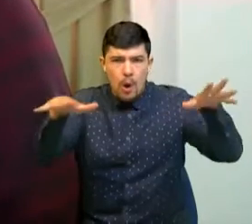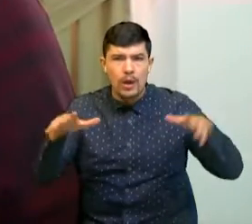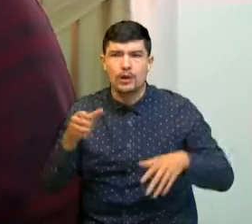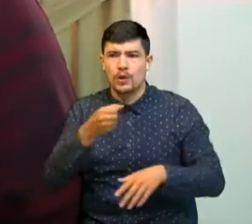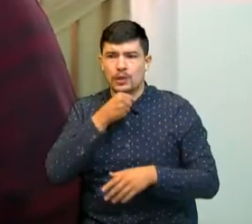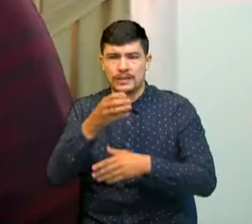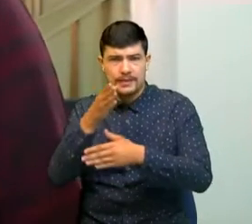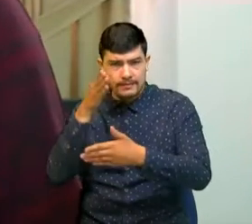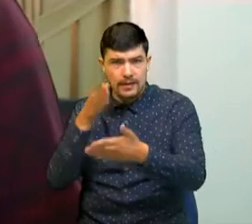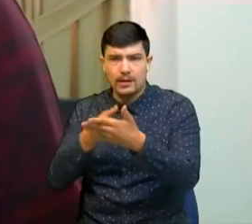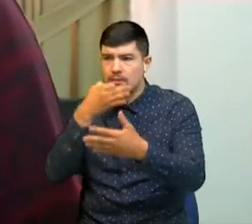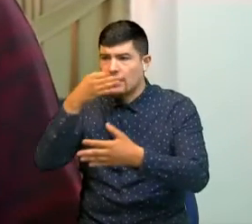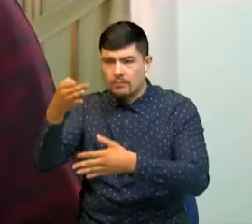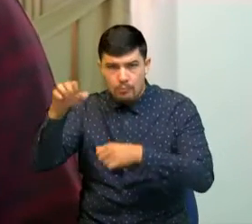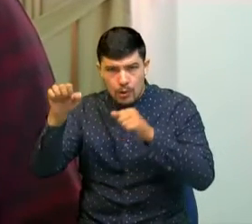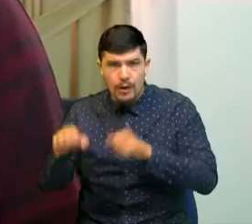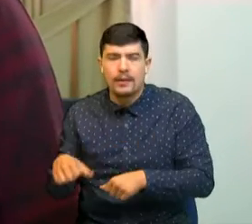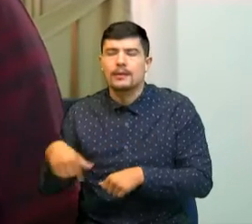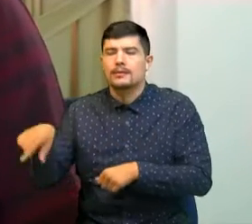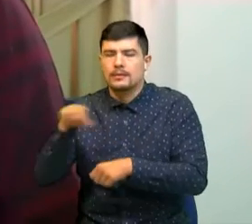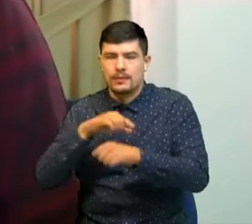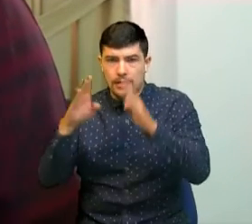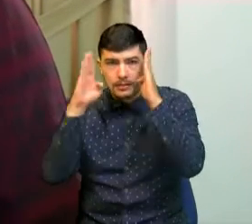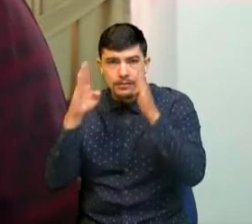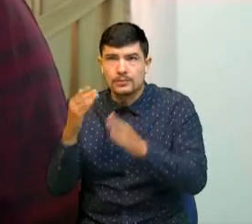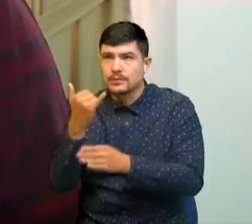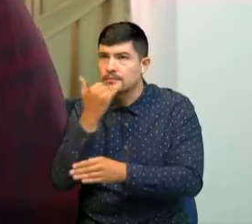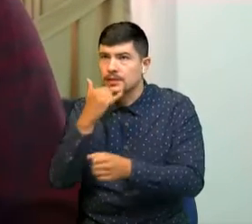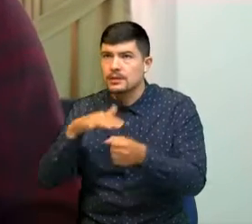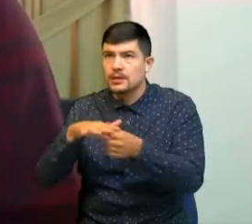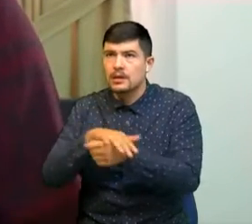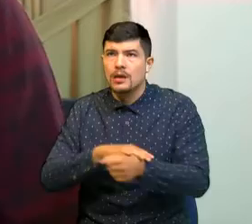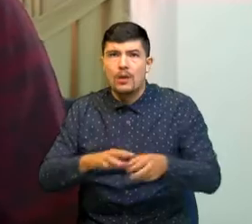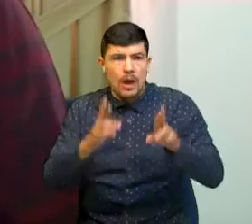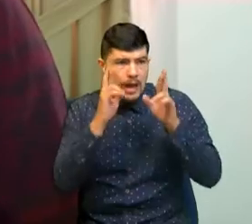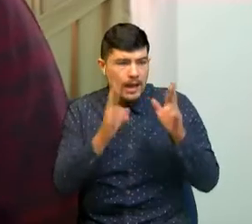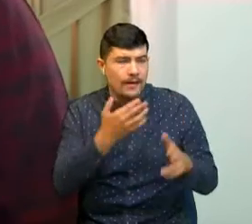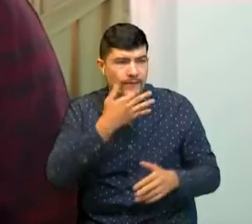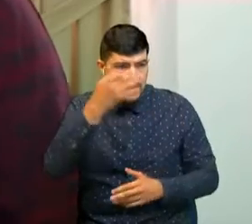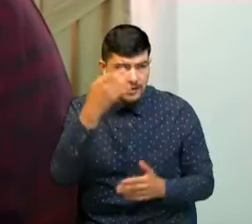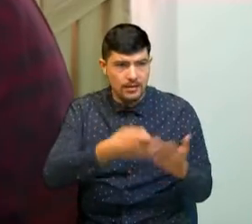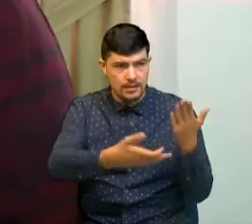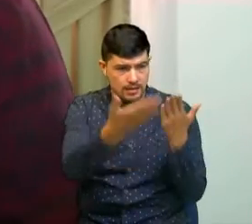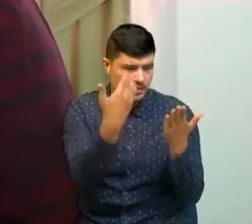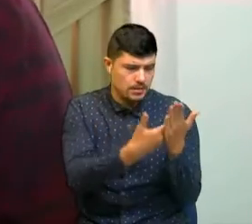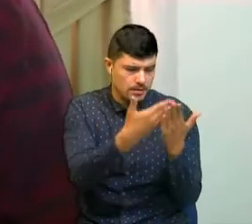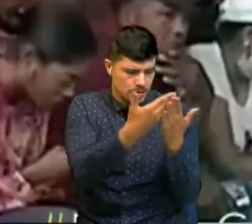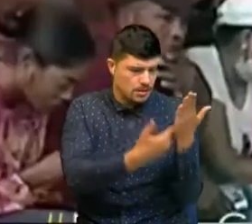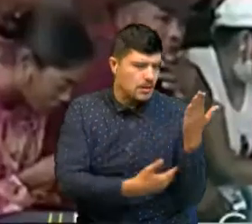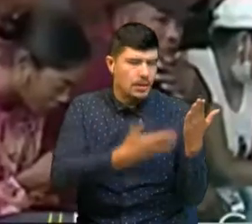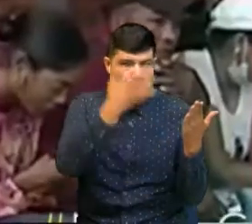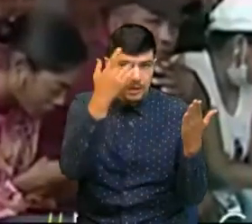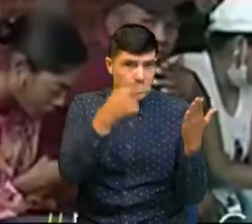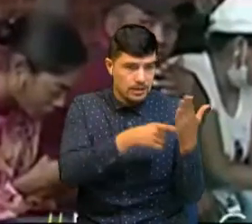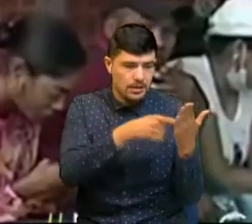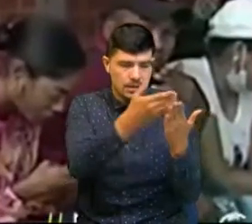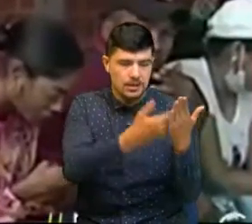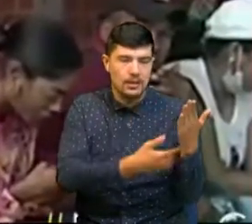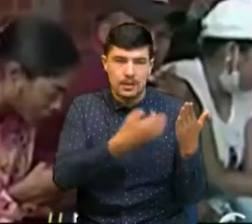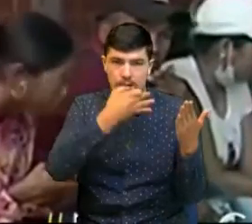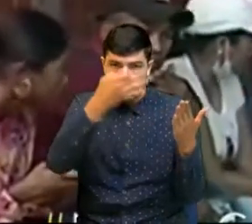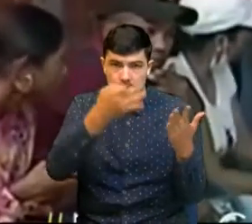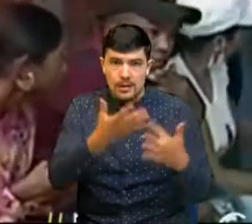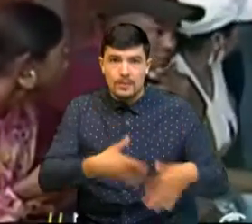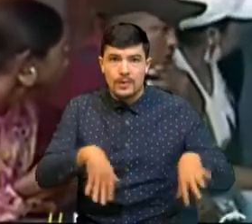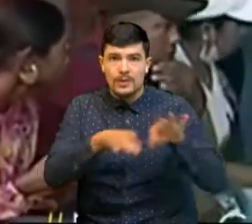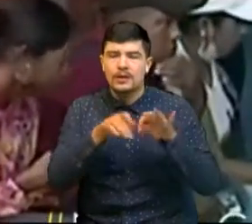estas denuncias que se vienen realizando, sería bueno que se plasmaran en papel y queden escritas, porque lo escrito está.